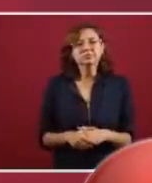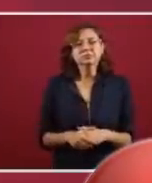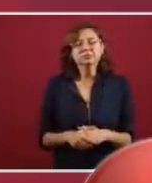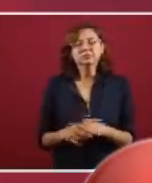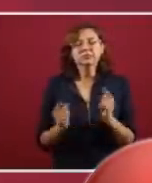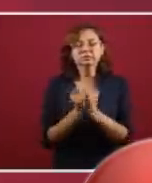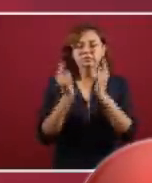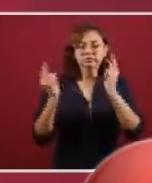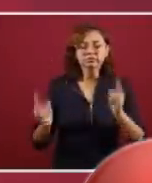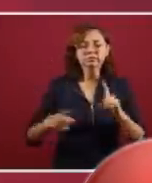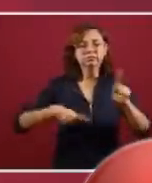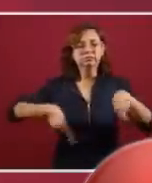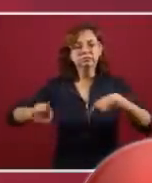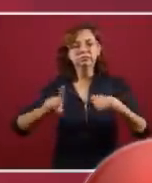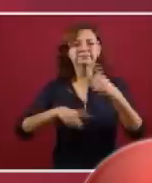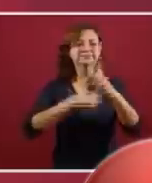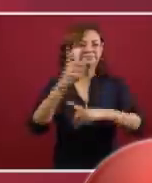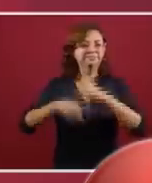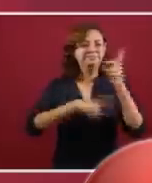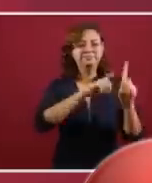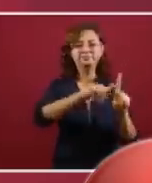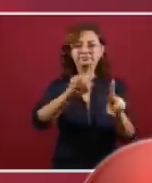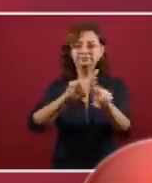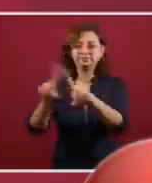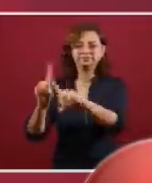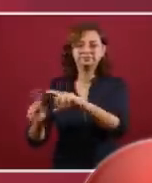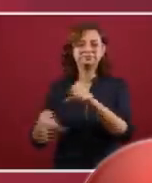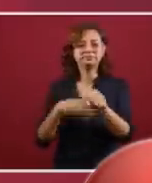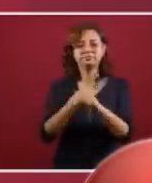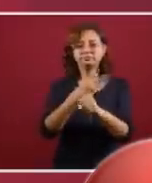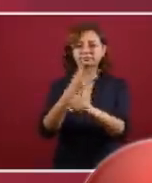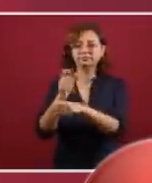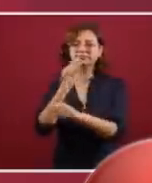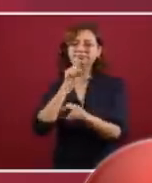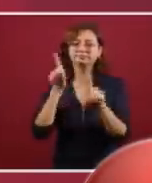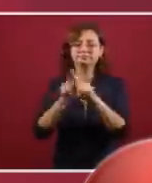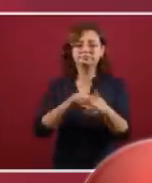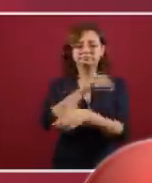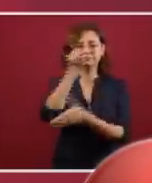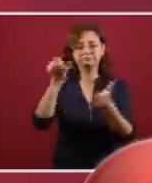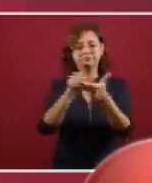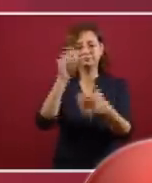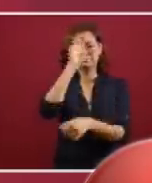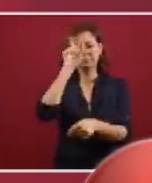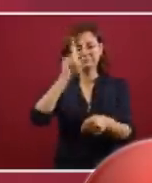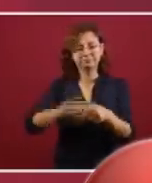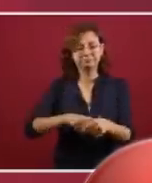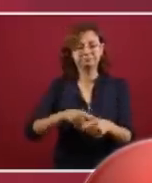canchas deportivas y centros para la cultura,